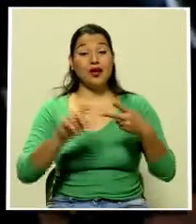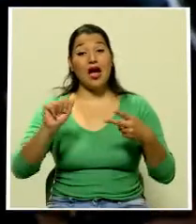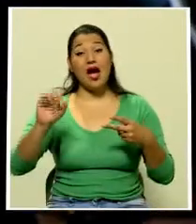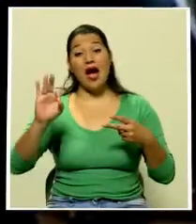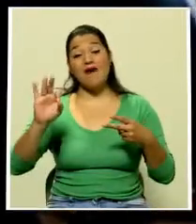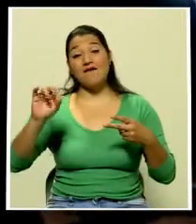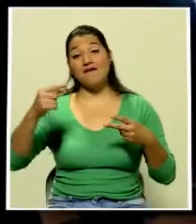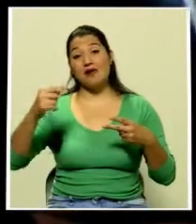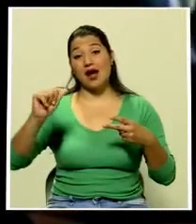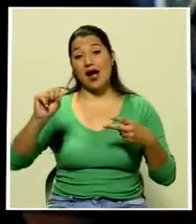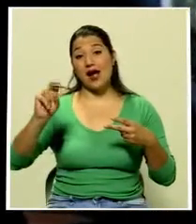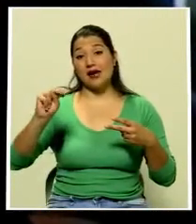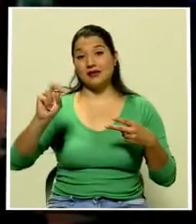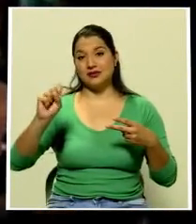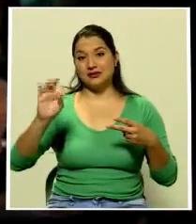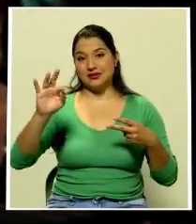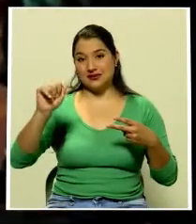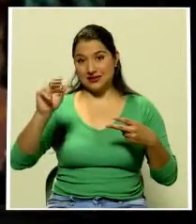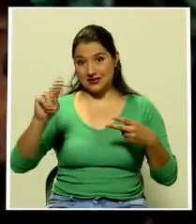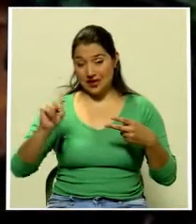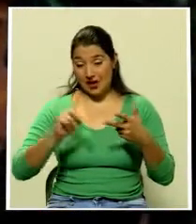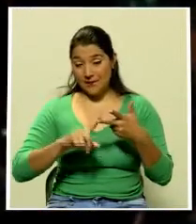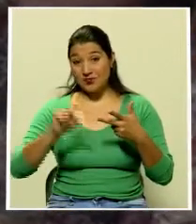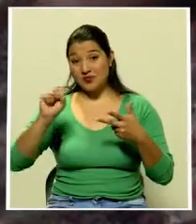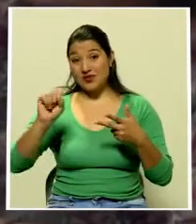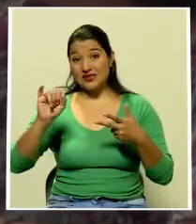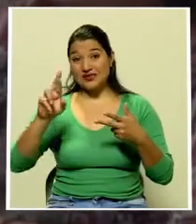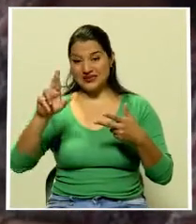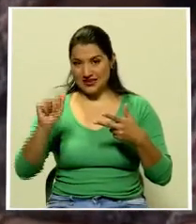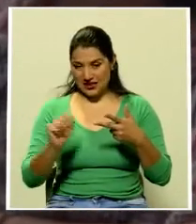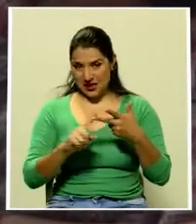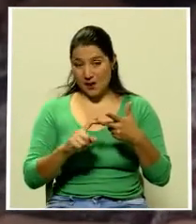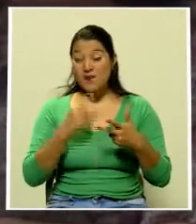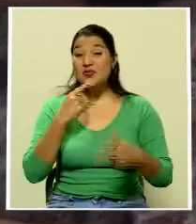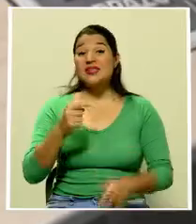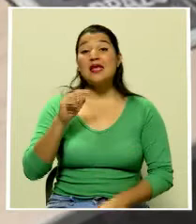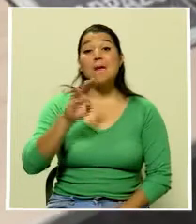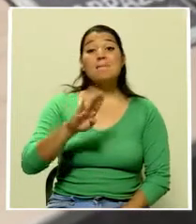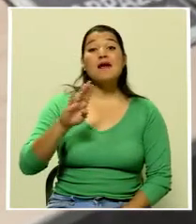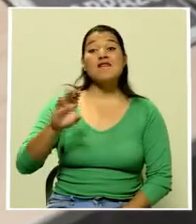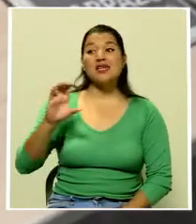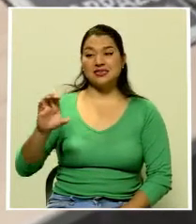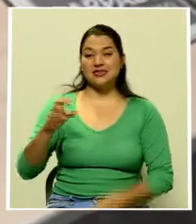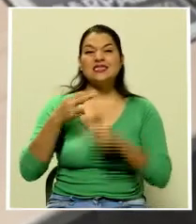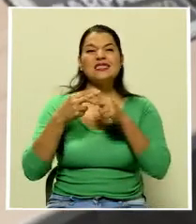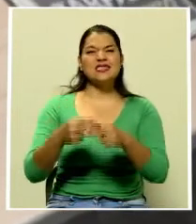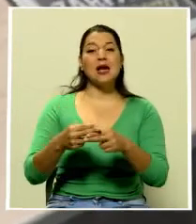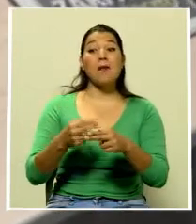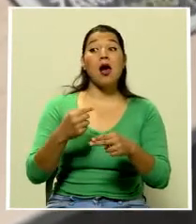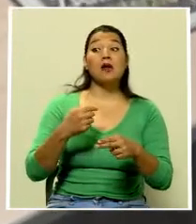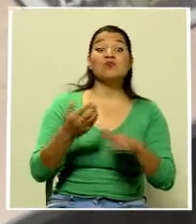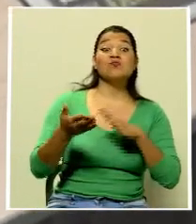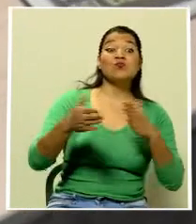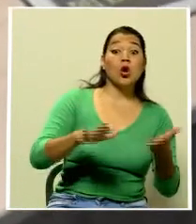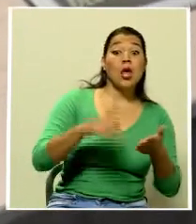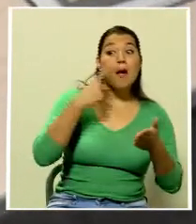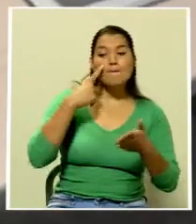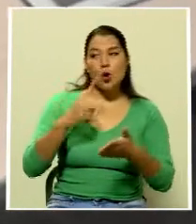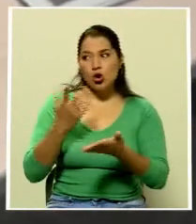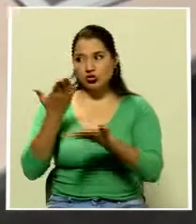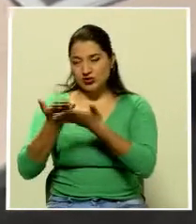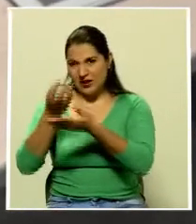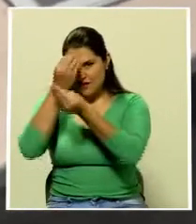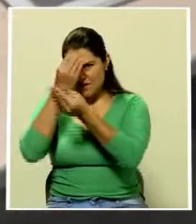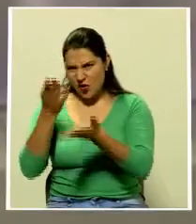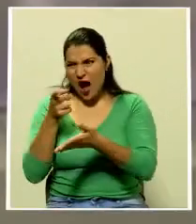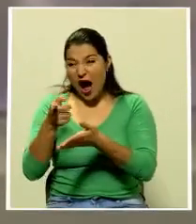Afganistán y Siria con 5. Un documental de la BBC denominado Morir por informar detalla cómo varios periodistas